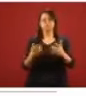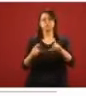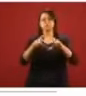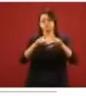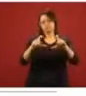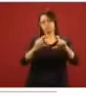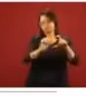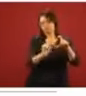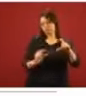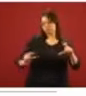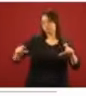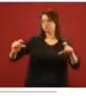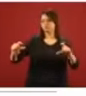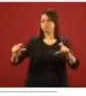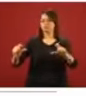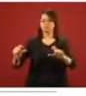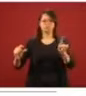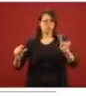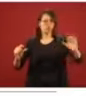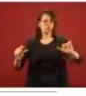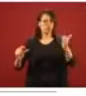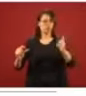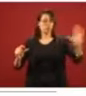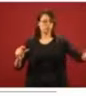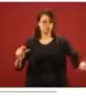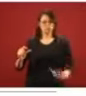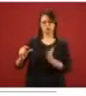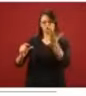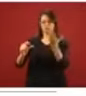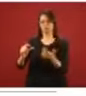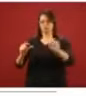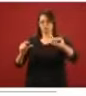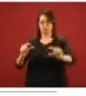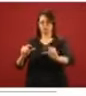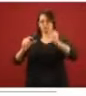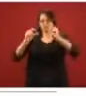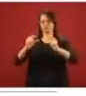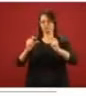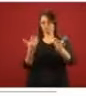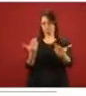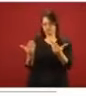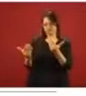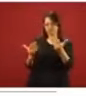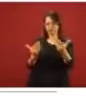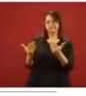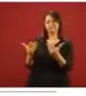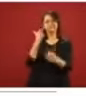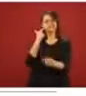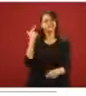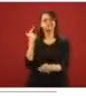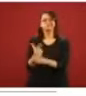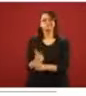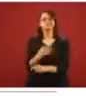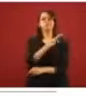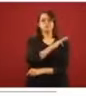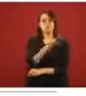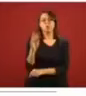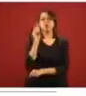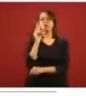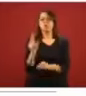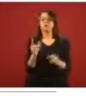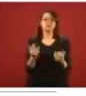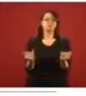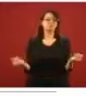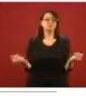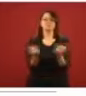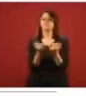compararlo visualmente con la que estamos viendo en la bomba que se está verificando, y aquí encontramos alteraciones